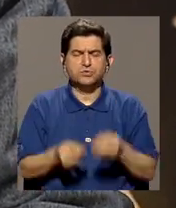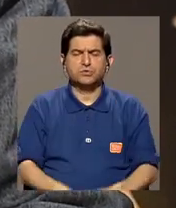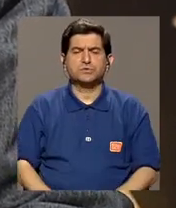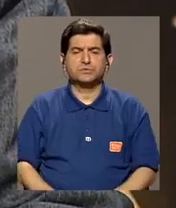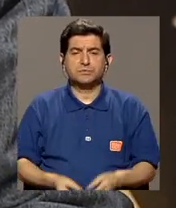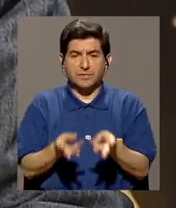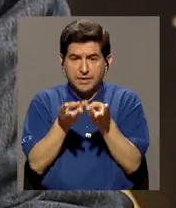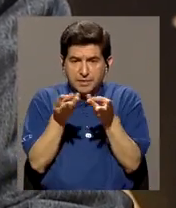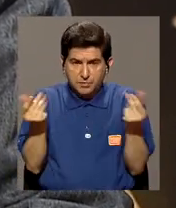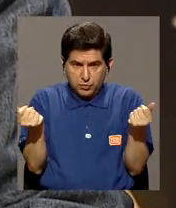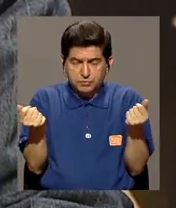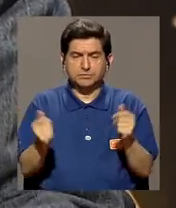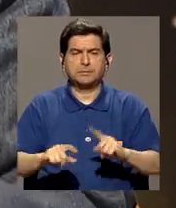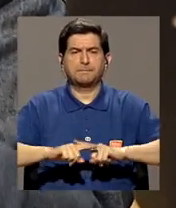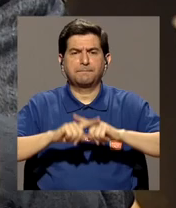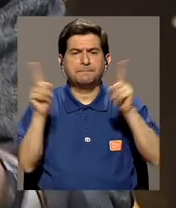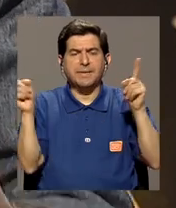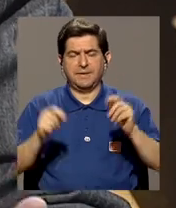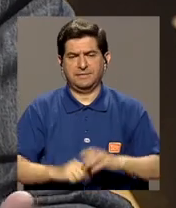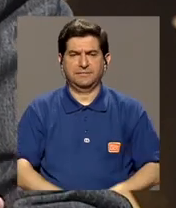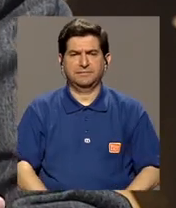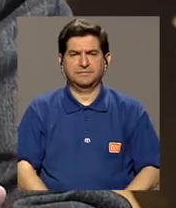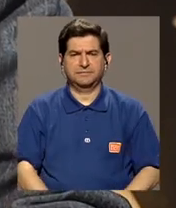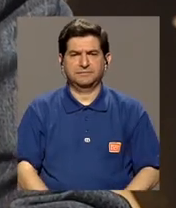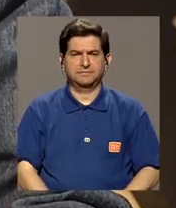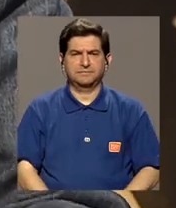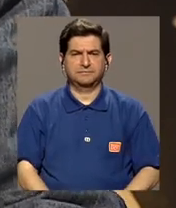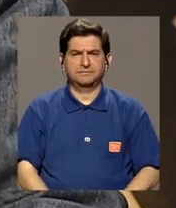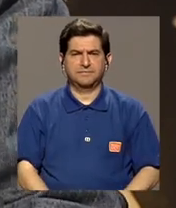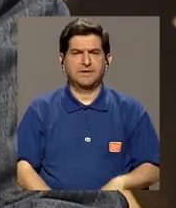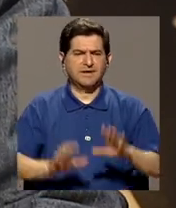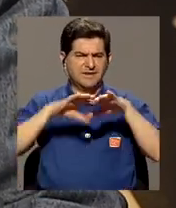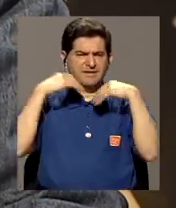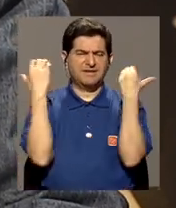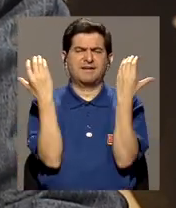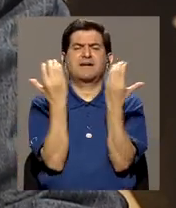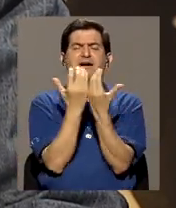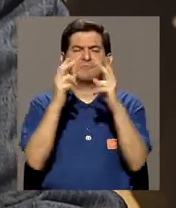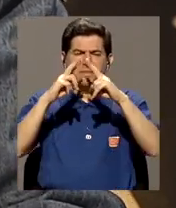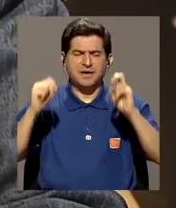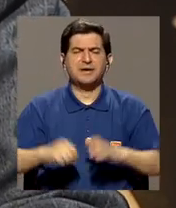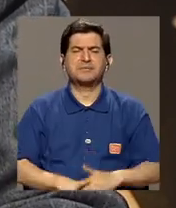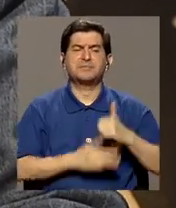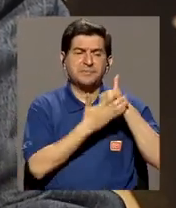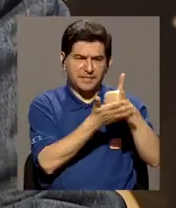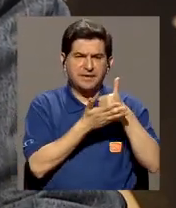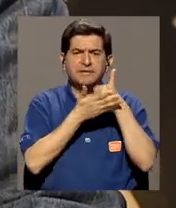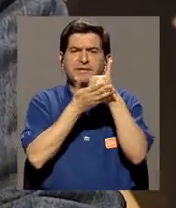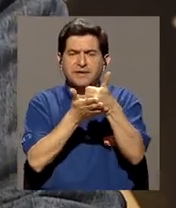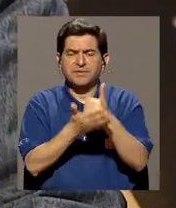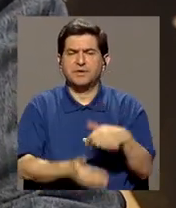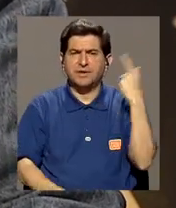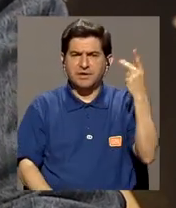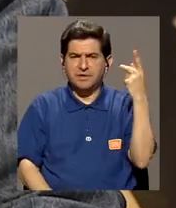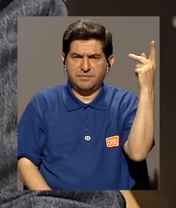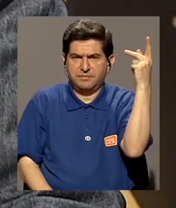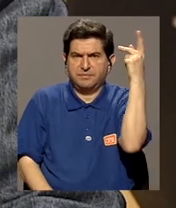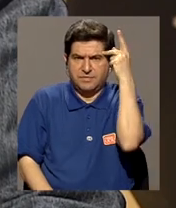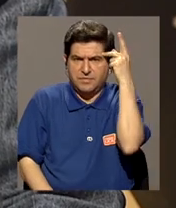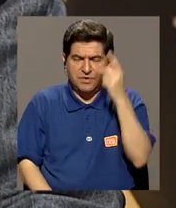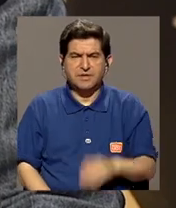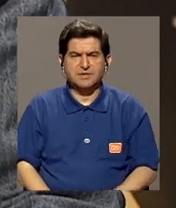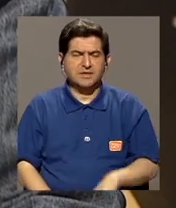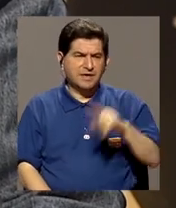producción pero en ese sentido hagamos que ha hecho la cámara para colaborar con la política